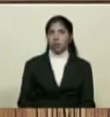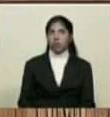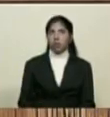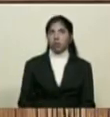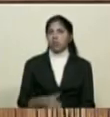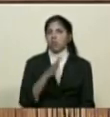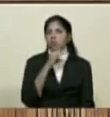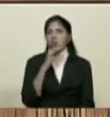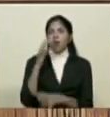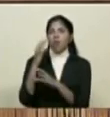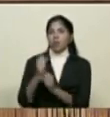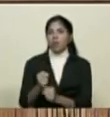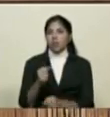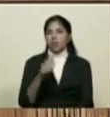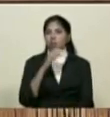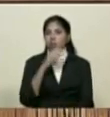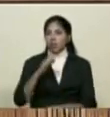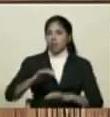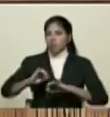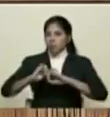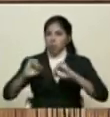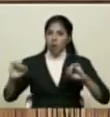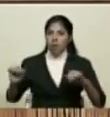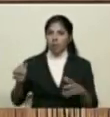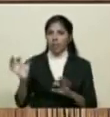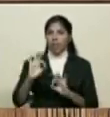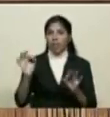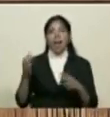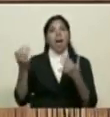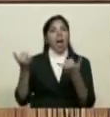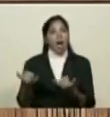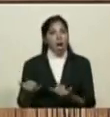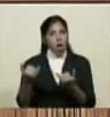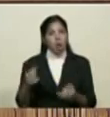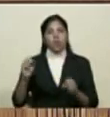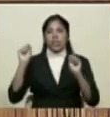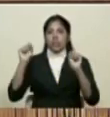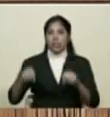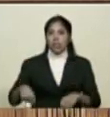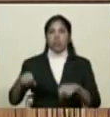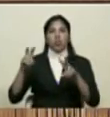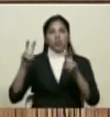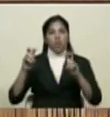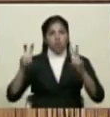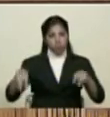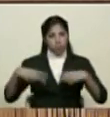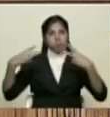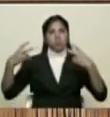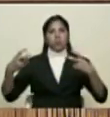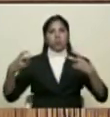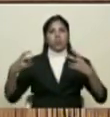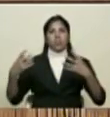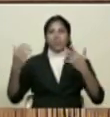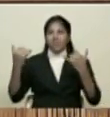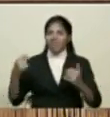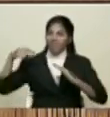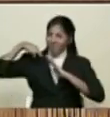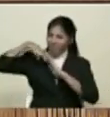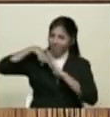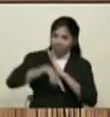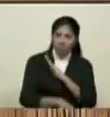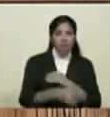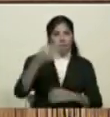esa confianza, no sentían esa apertura, pues ahora la van a tener con este Ministerio Público y vamos a ir al fondo de la verdad.